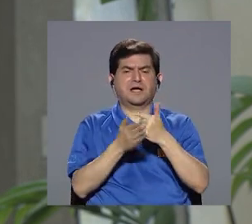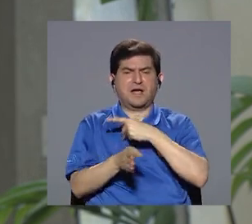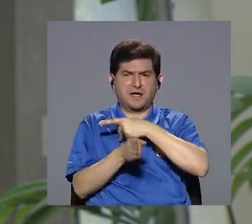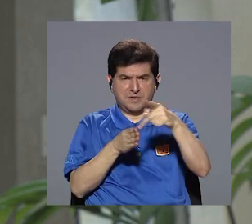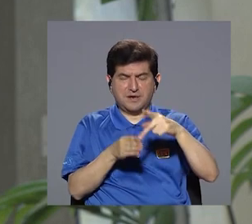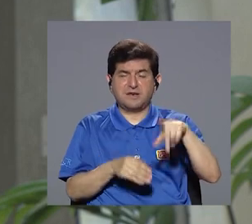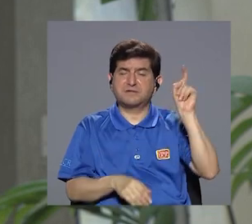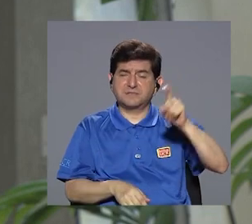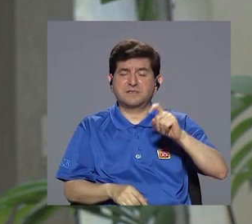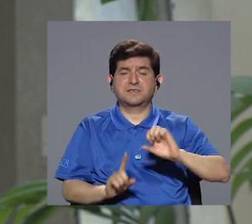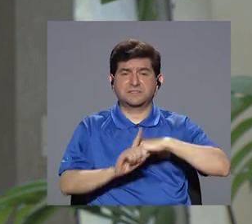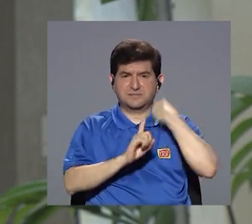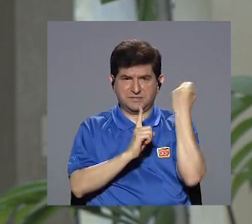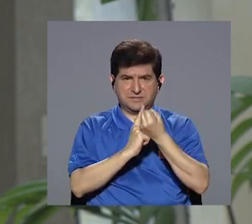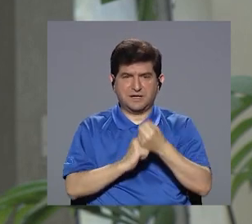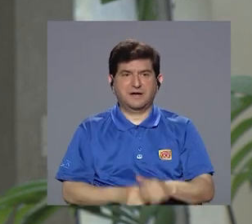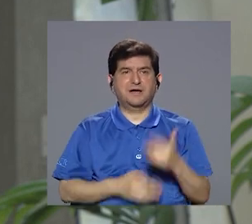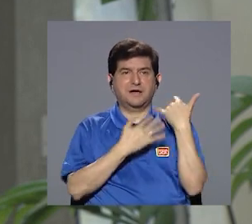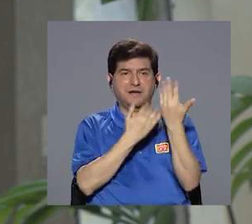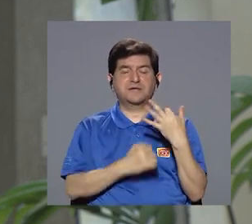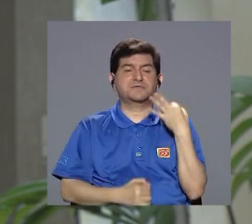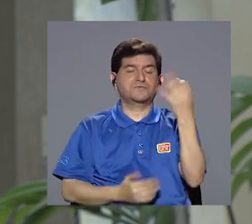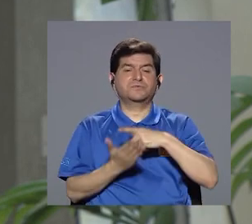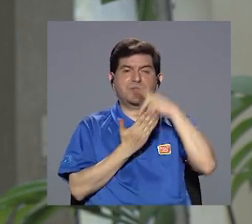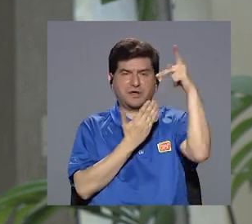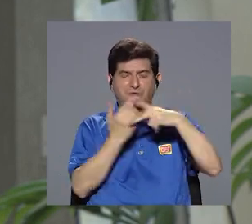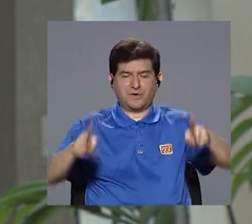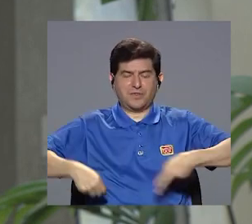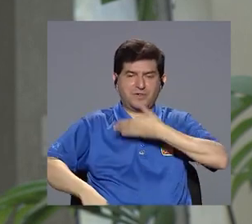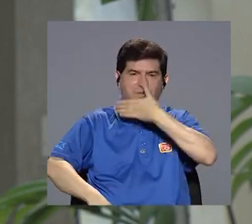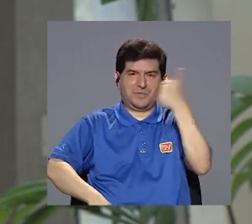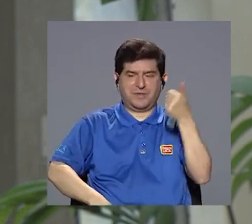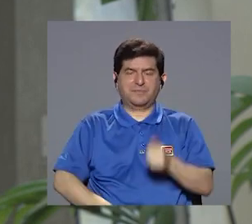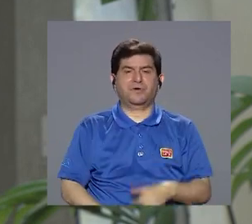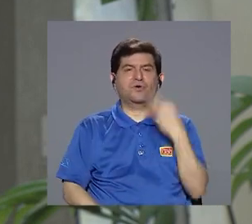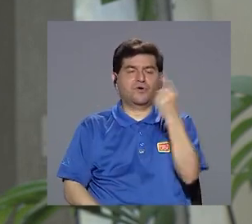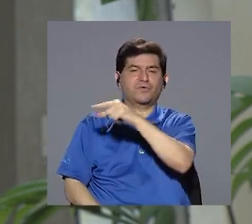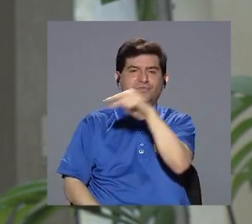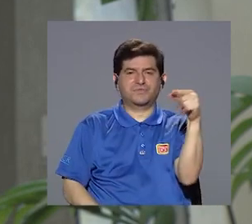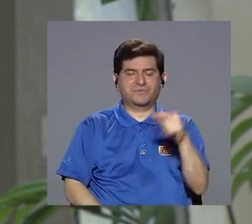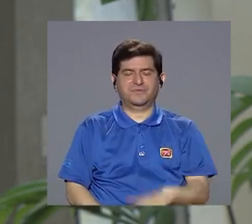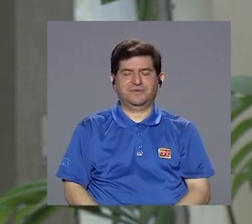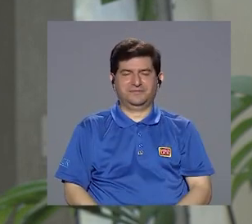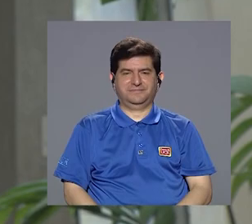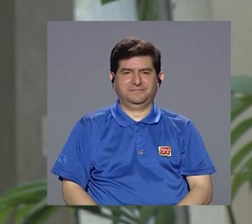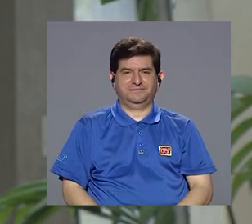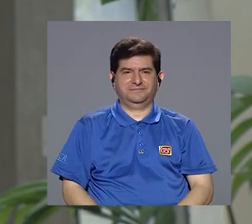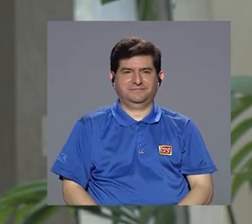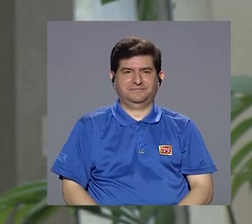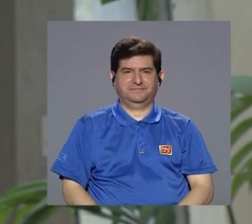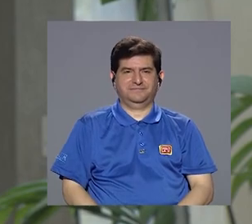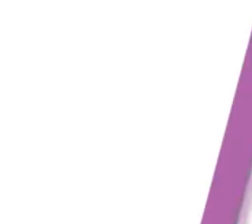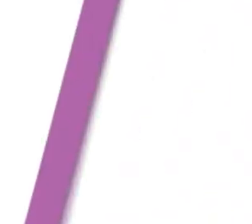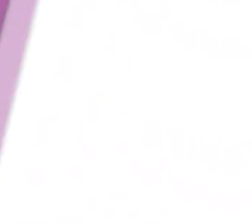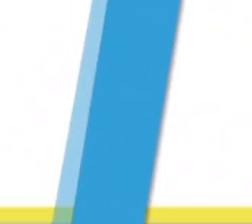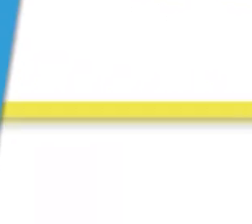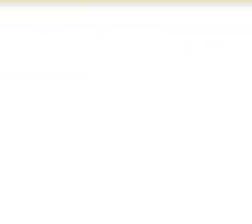ayuda profesional si es necesario. Le esperamos en nuestra próxima edición de Vivir Mejor la próxima semana. Hasta luego.